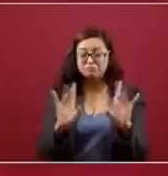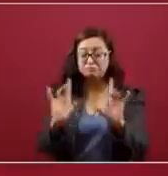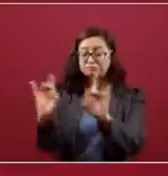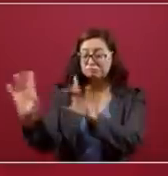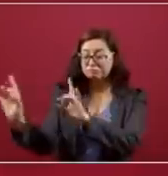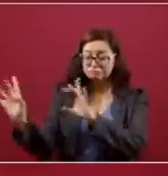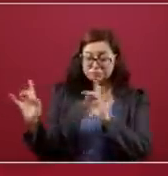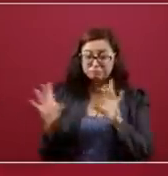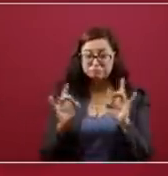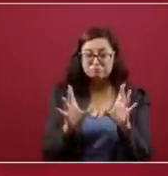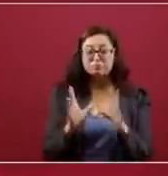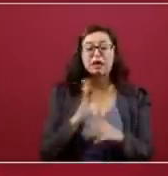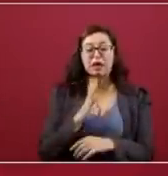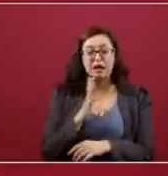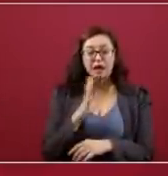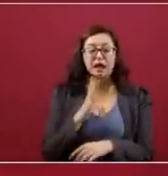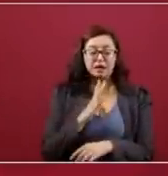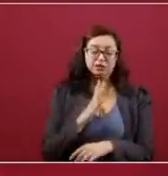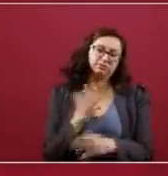teniendo